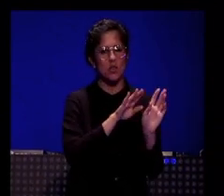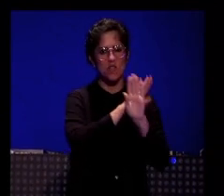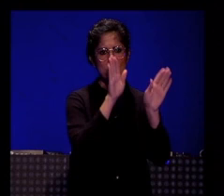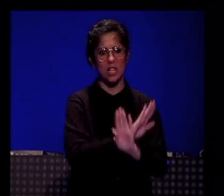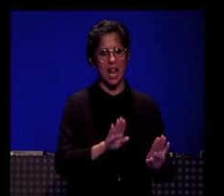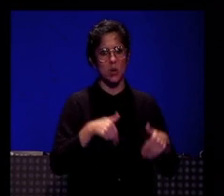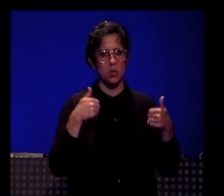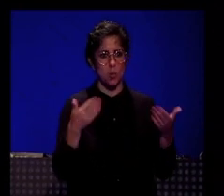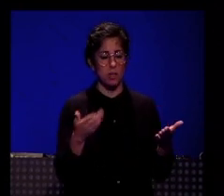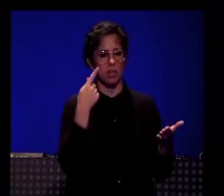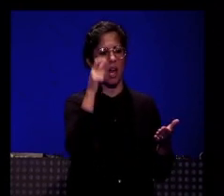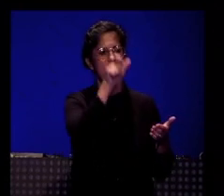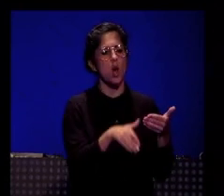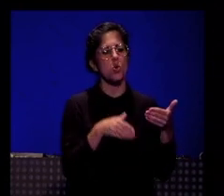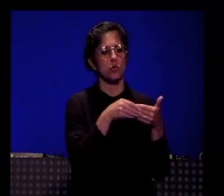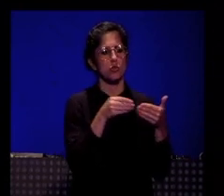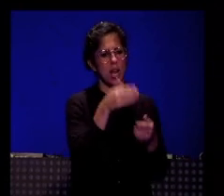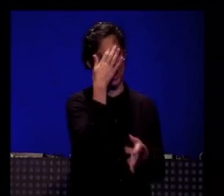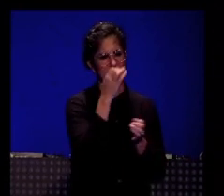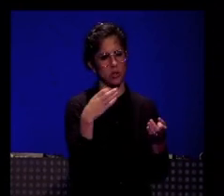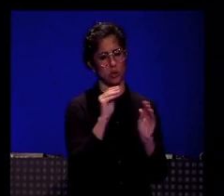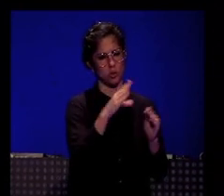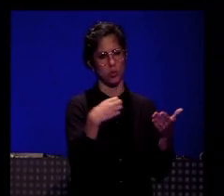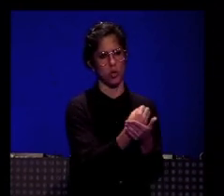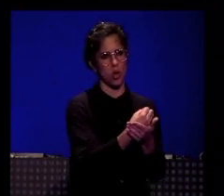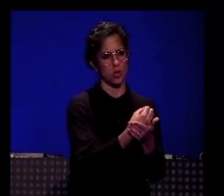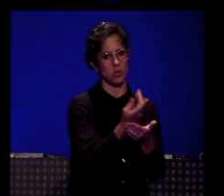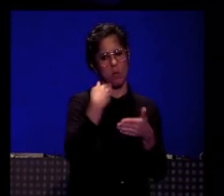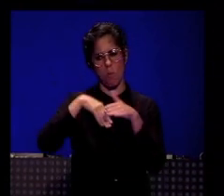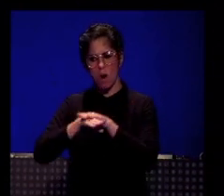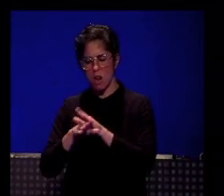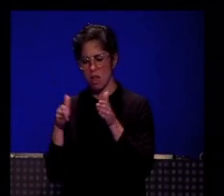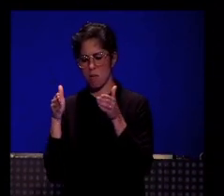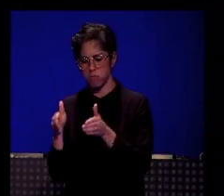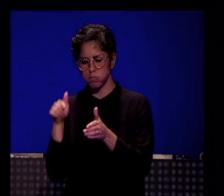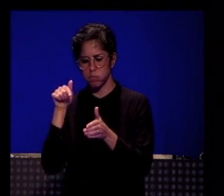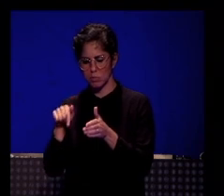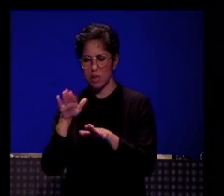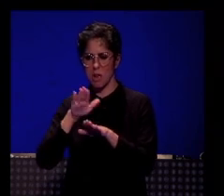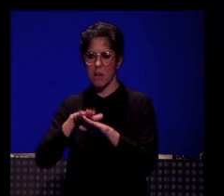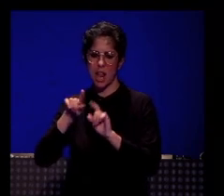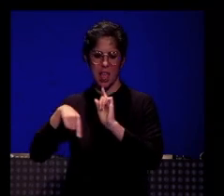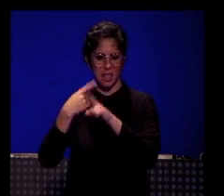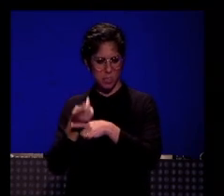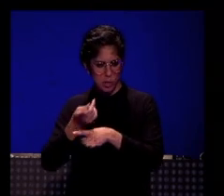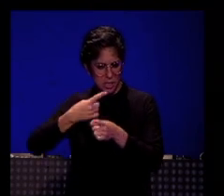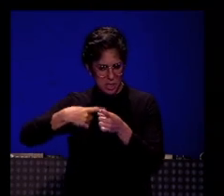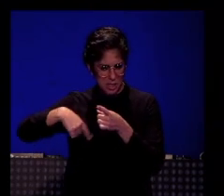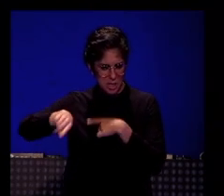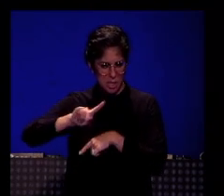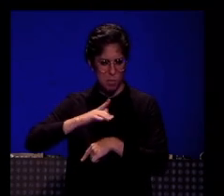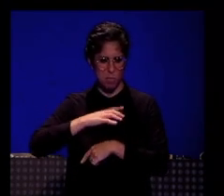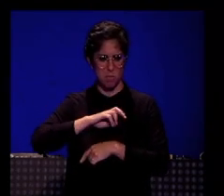centralizados del usuario para poder potenciar digamos a posteriori lo que se llama la única realidad vale tener digamos